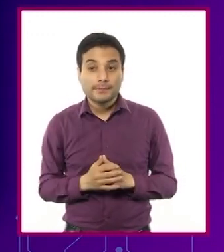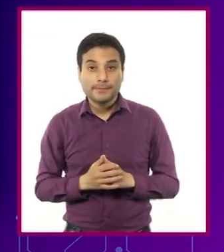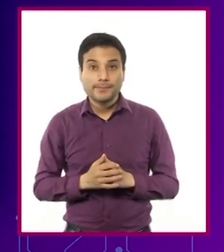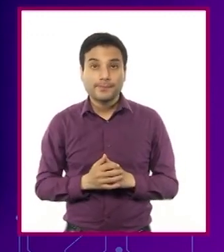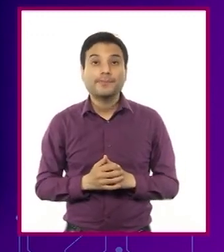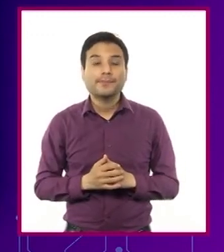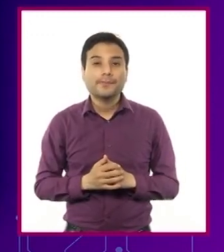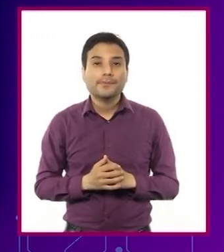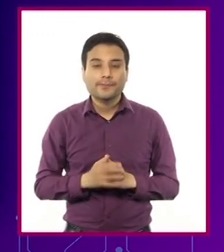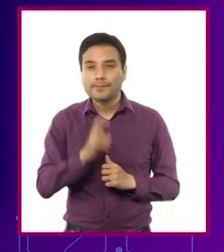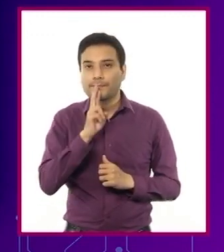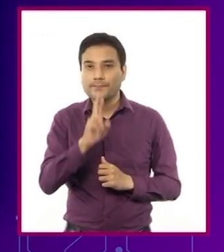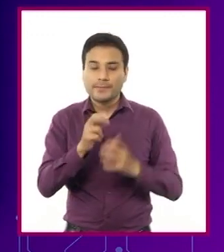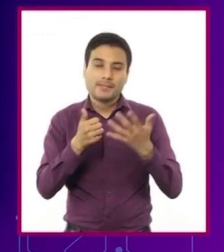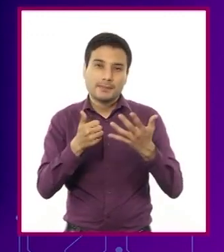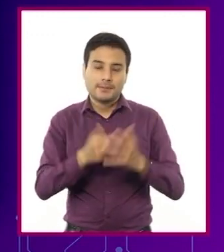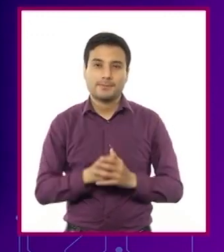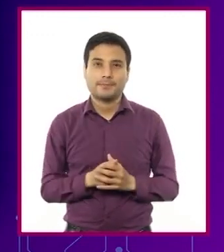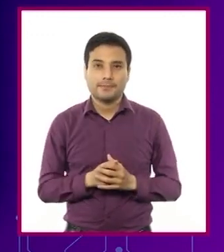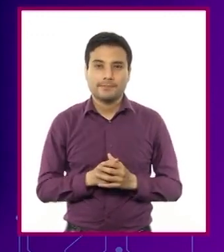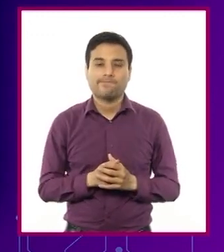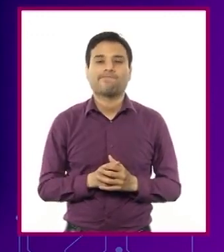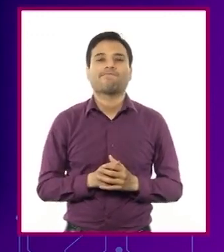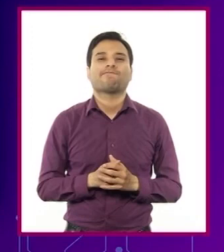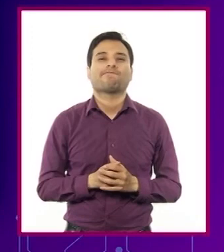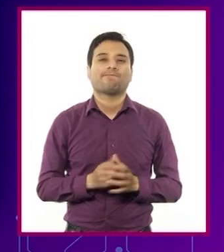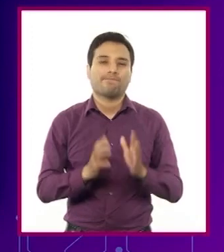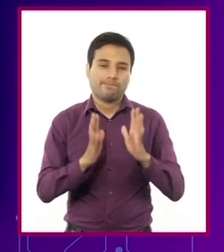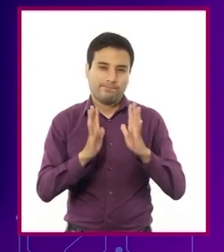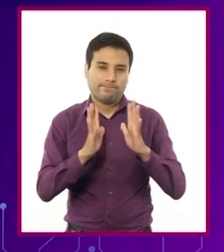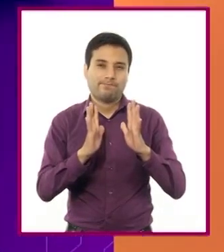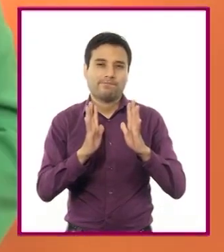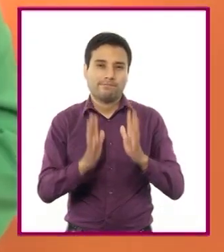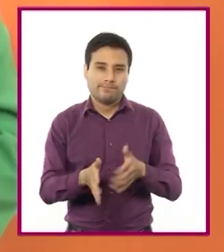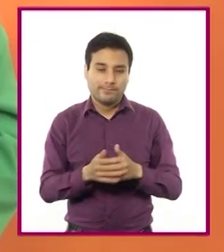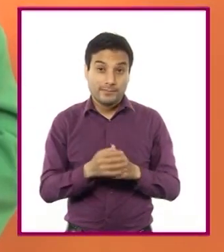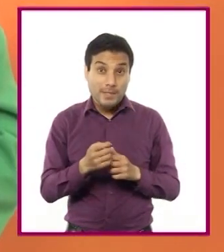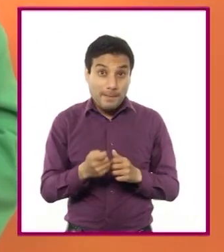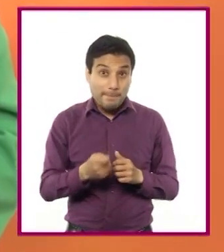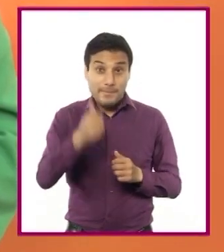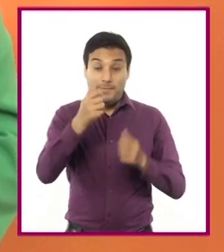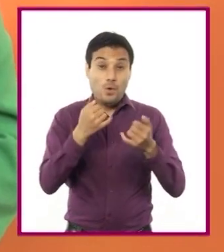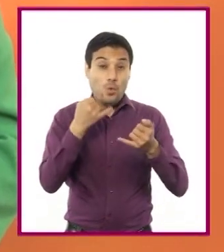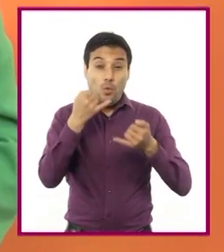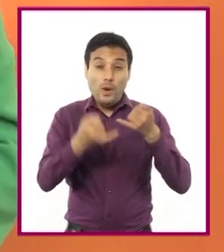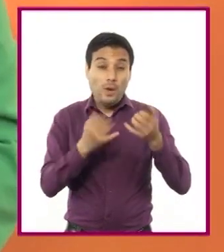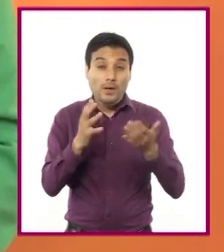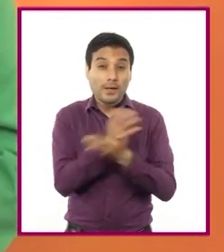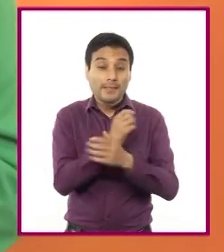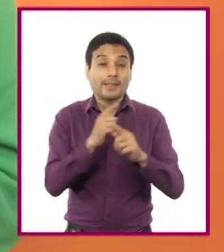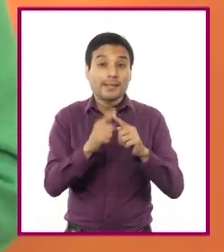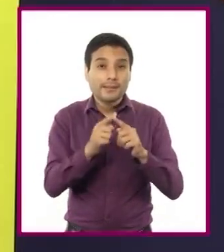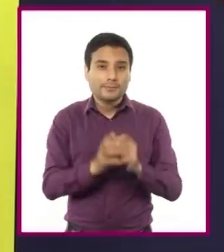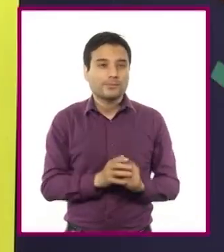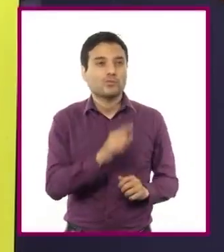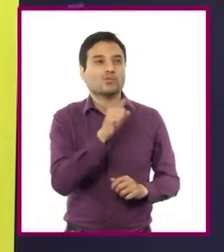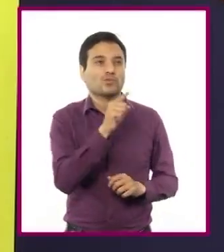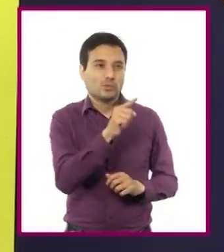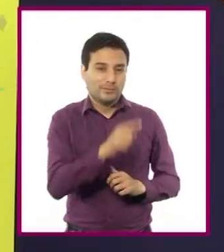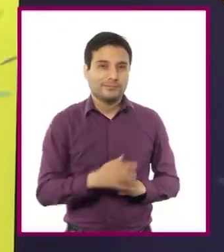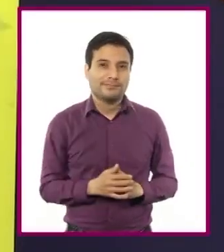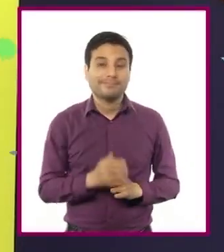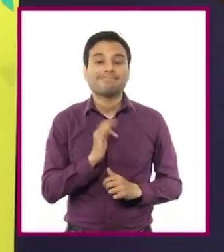rango igual a 6. Por lo tanto, el primer juego de la historia de rango dado, la ganadora es Leslie.